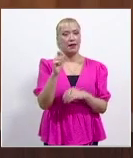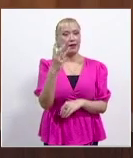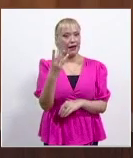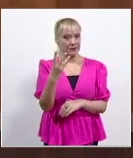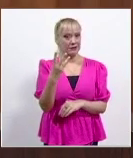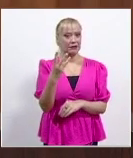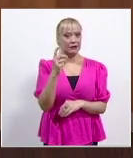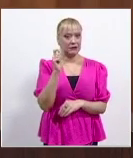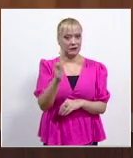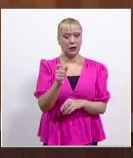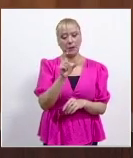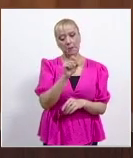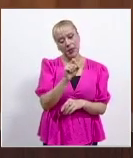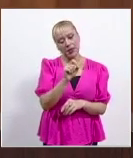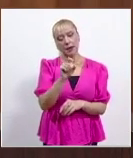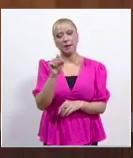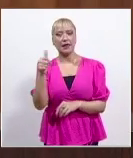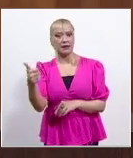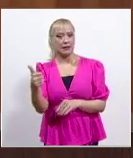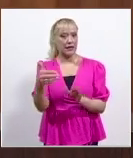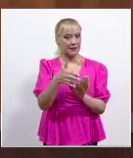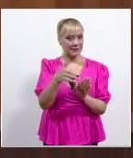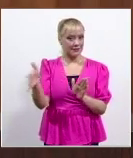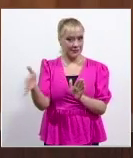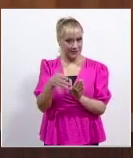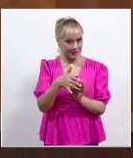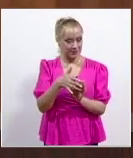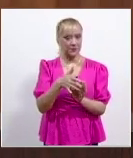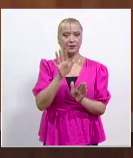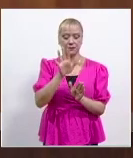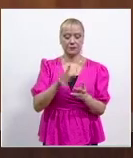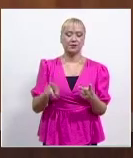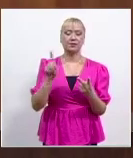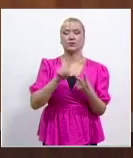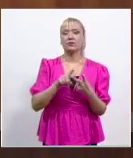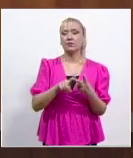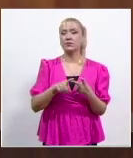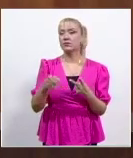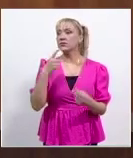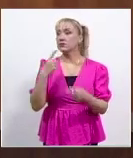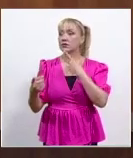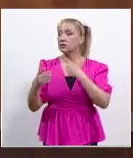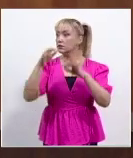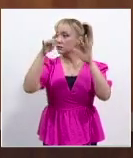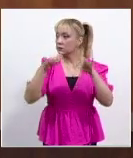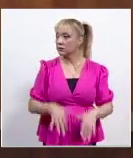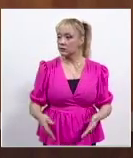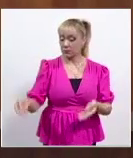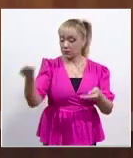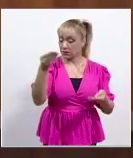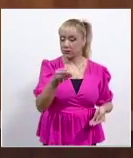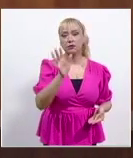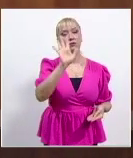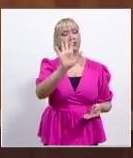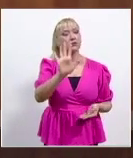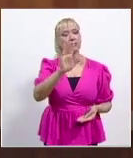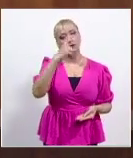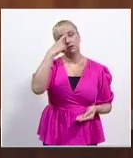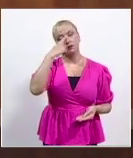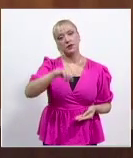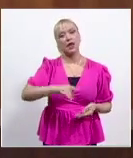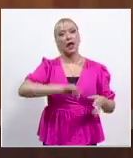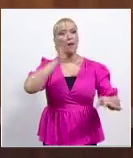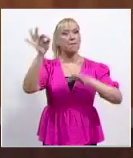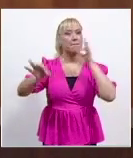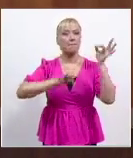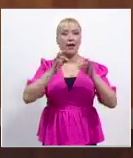decir, entre el 20 y 26 de noviembre. Segundo, el nuevo acuerdo emitido deberá considerar que la duración de las